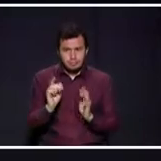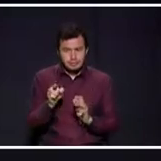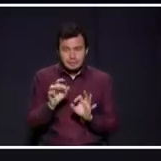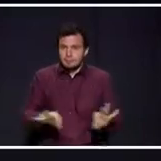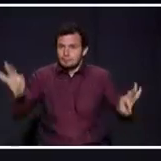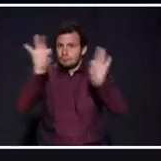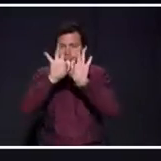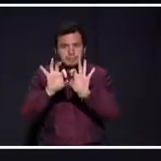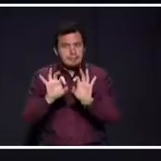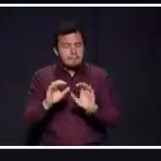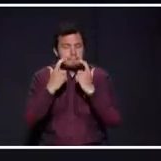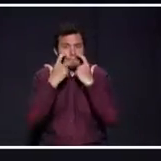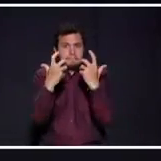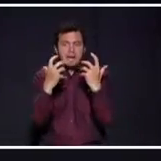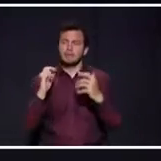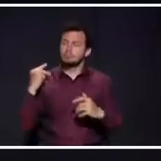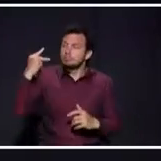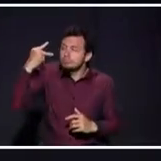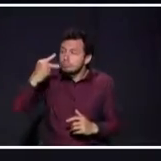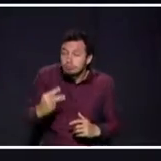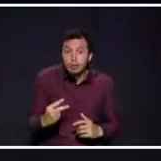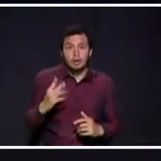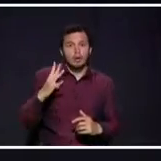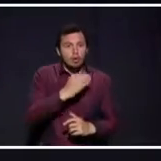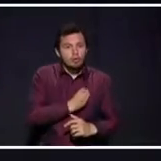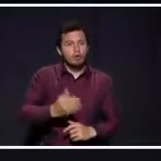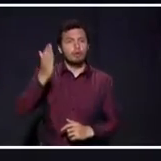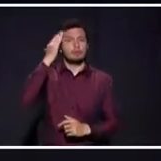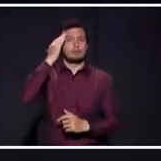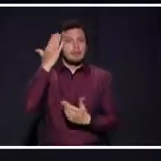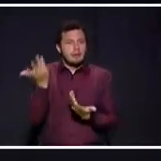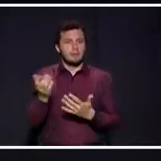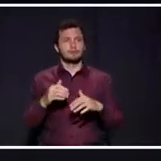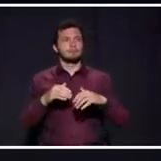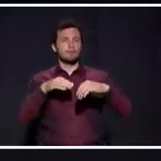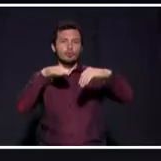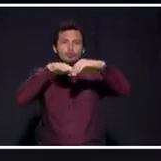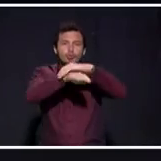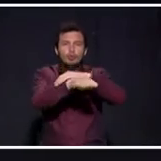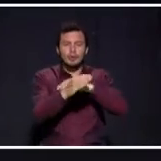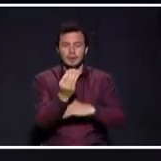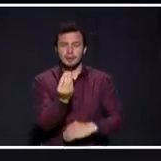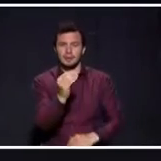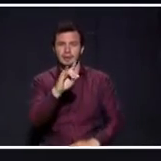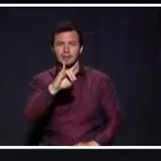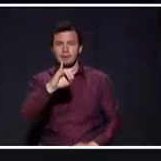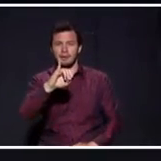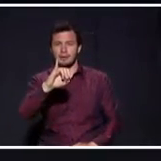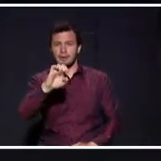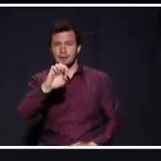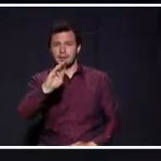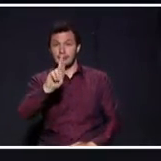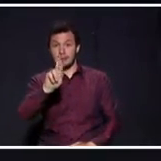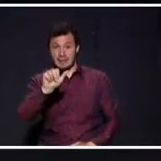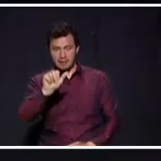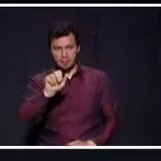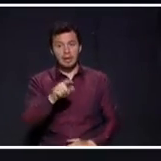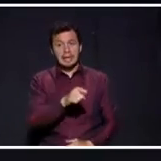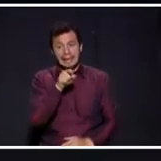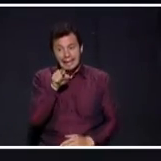conocemos lo que significó en el túnel de la quiebra con el ingeniero alejandro lópez entonces es parte profunda